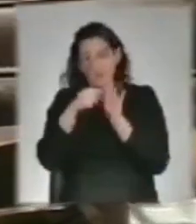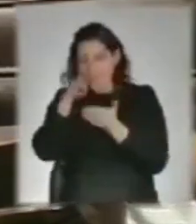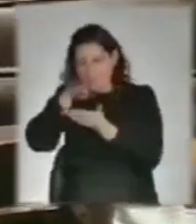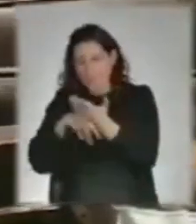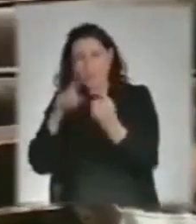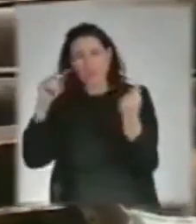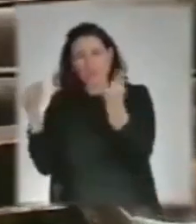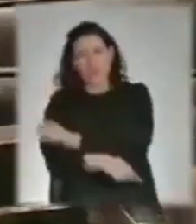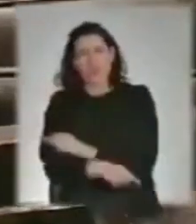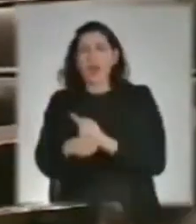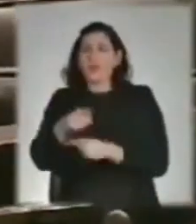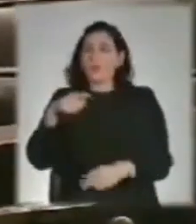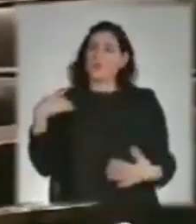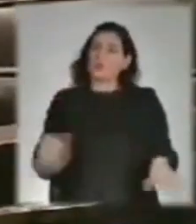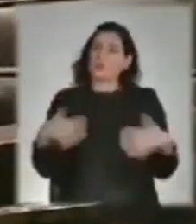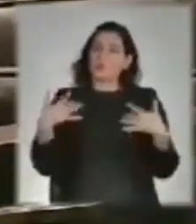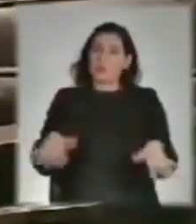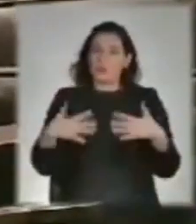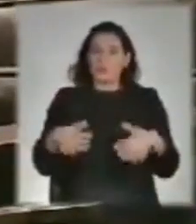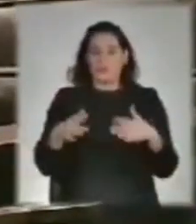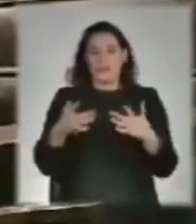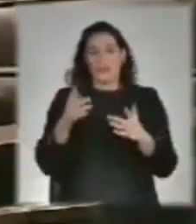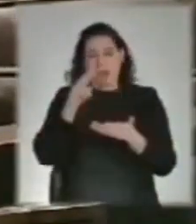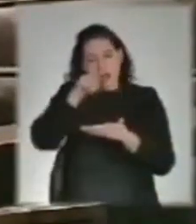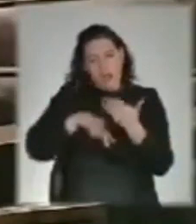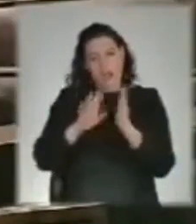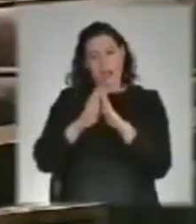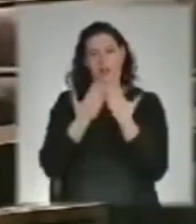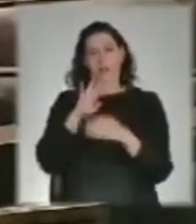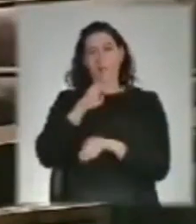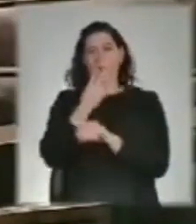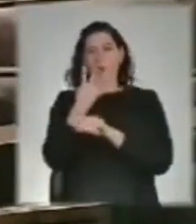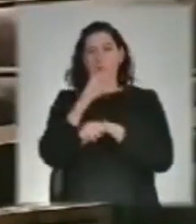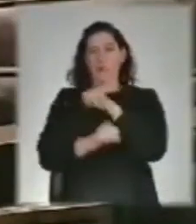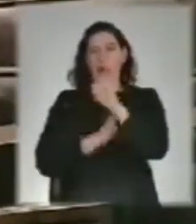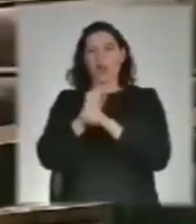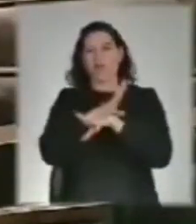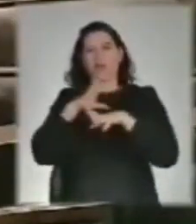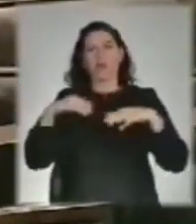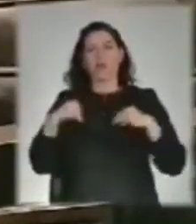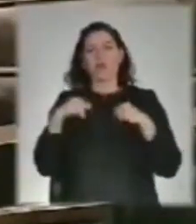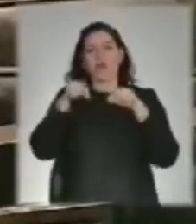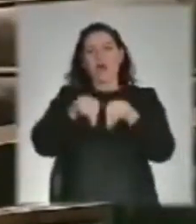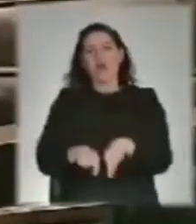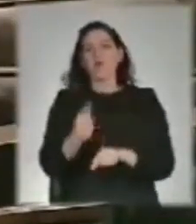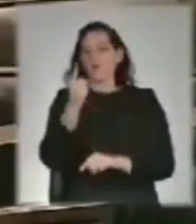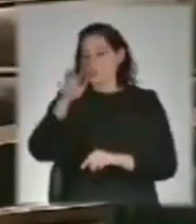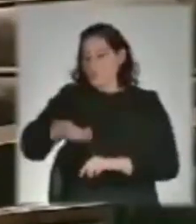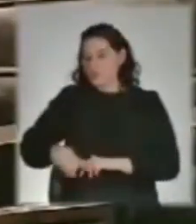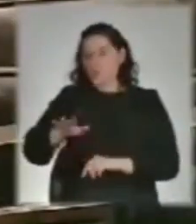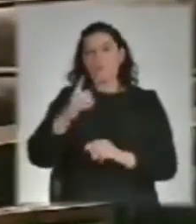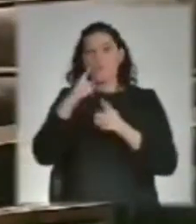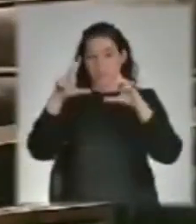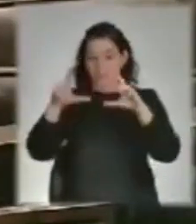es muy alarmante el señor presidente leer un libro de cuarto año de escuela en el cual un niño en una